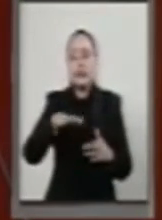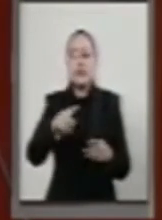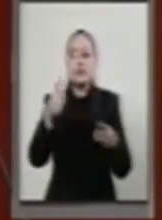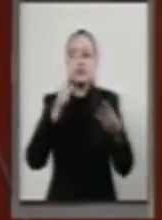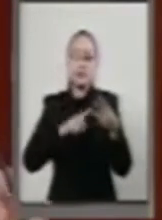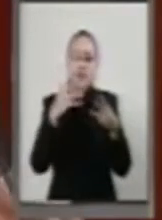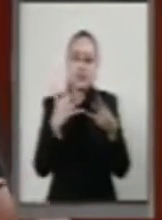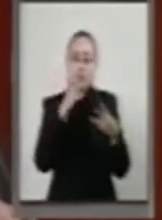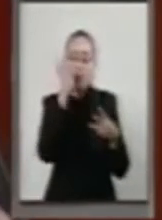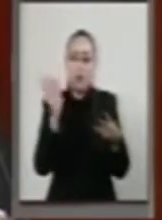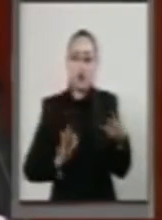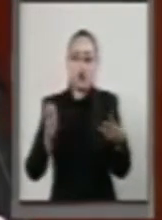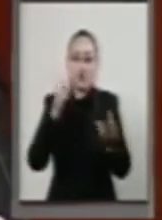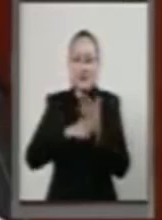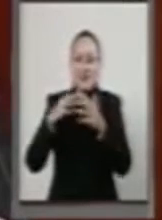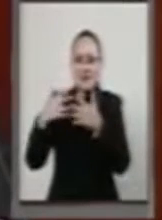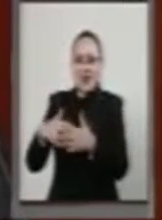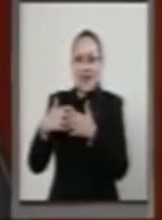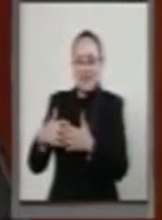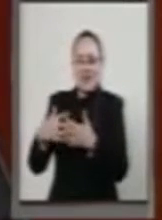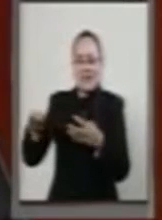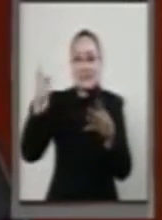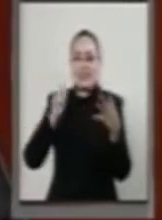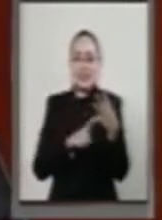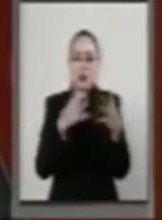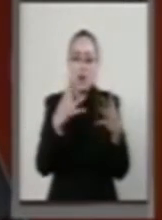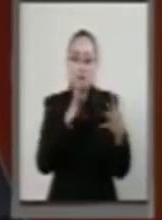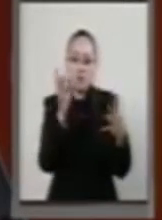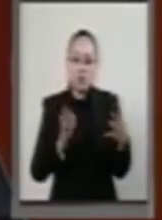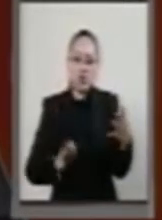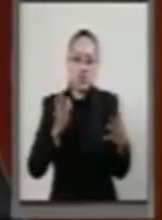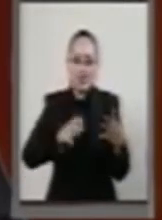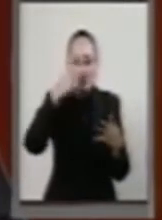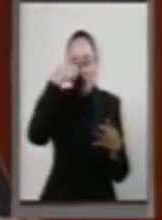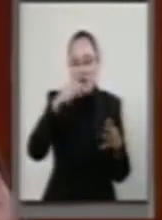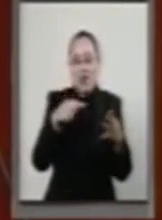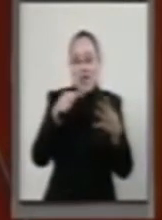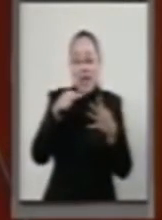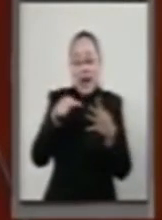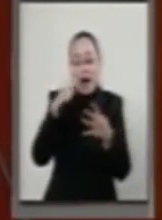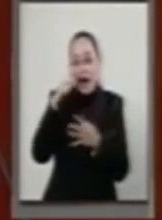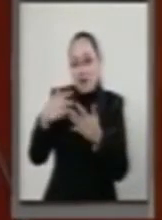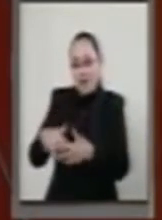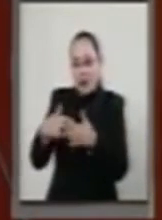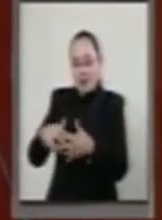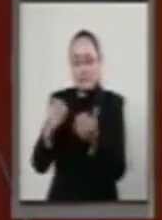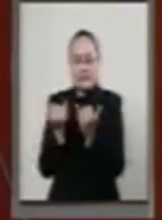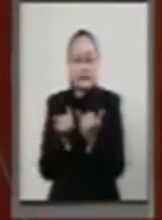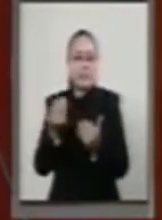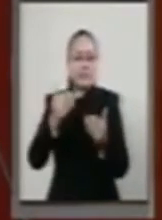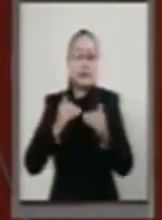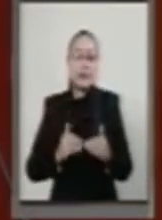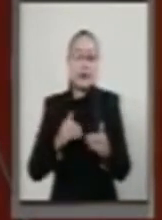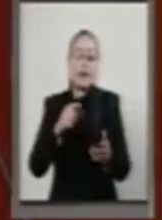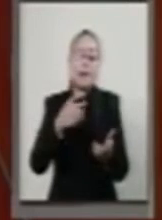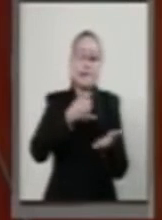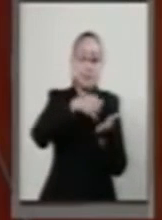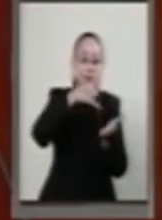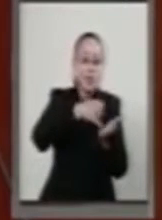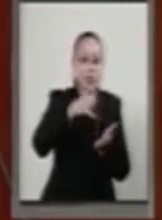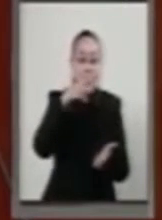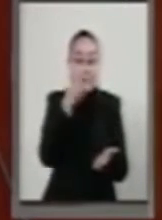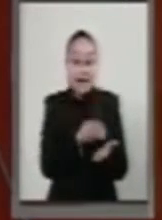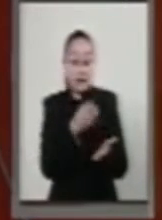las termoeléctricas y el 4% a la industria. El sector agrícola es el que